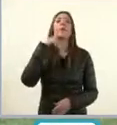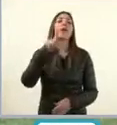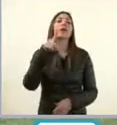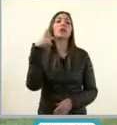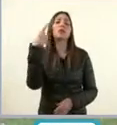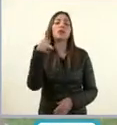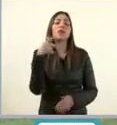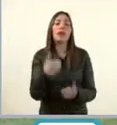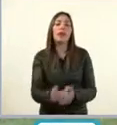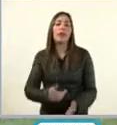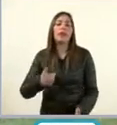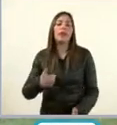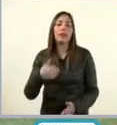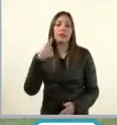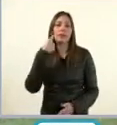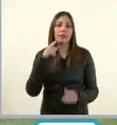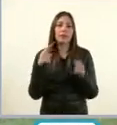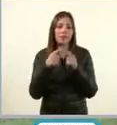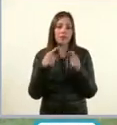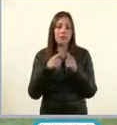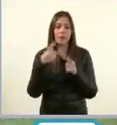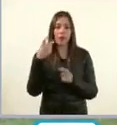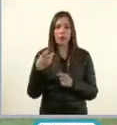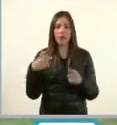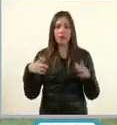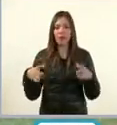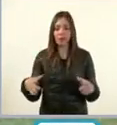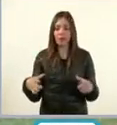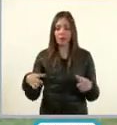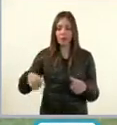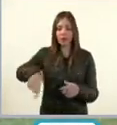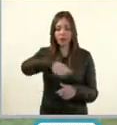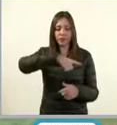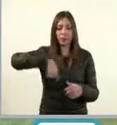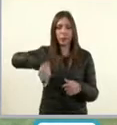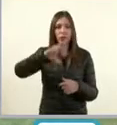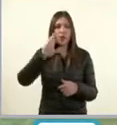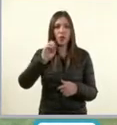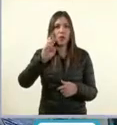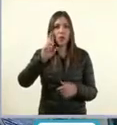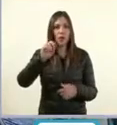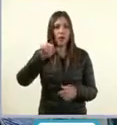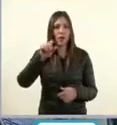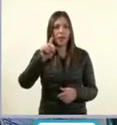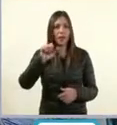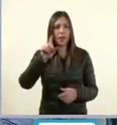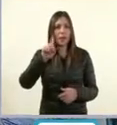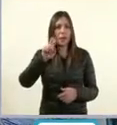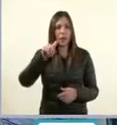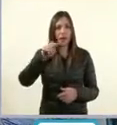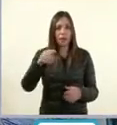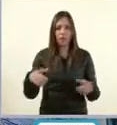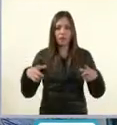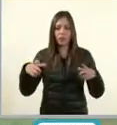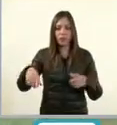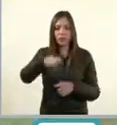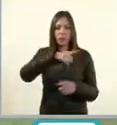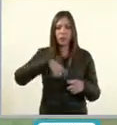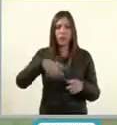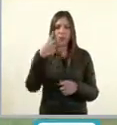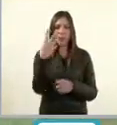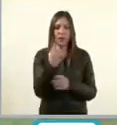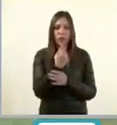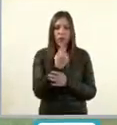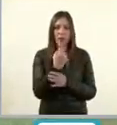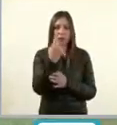Adviento? Es un círculo donde se ponen 4 velas. 4 velas que son 3 moradas, una